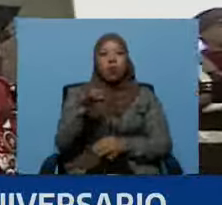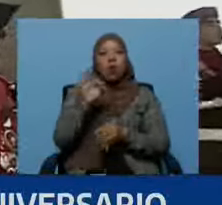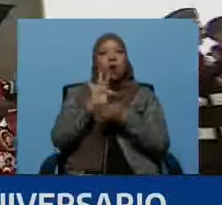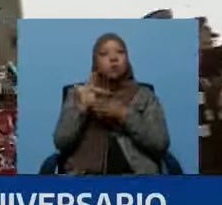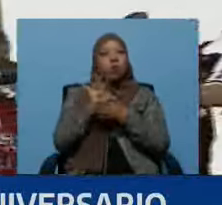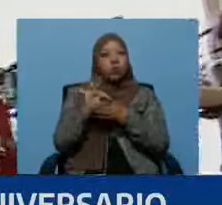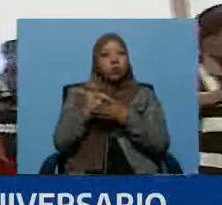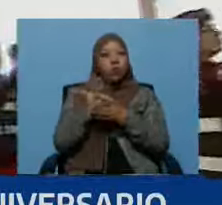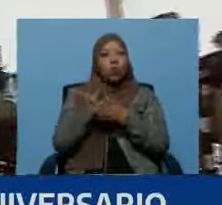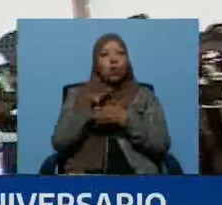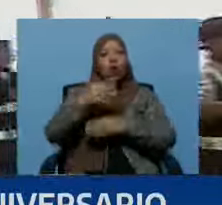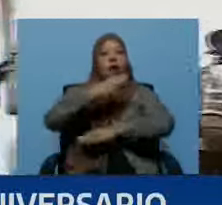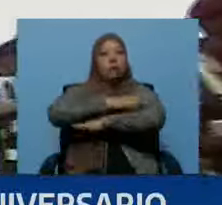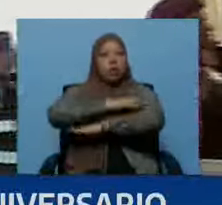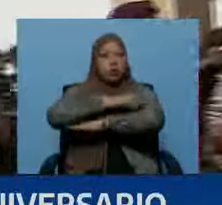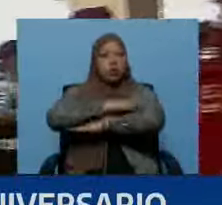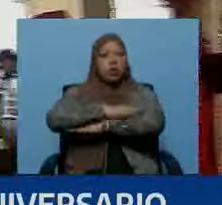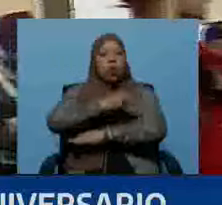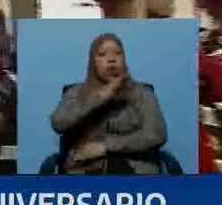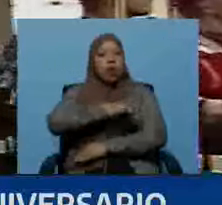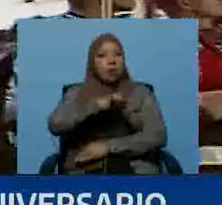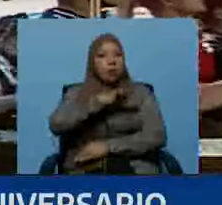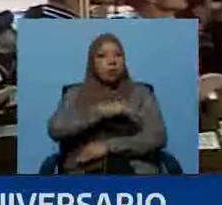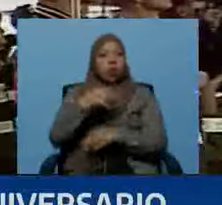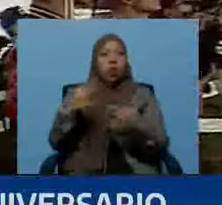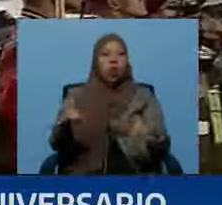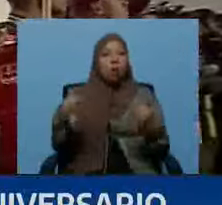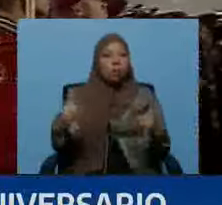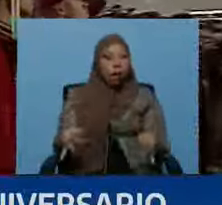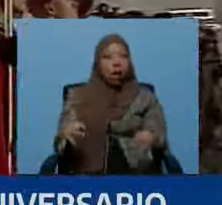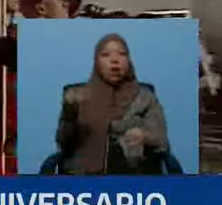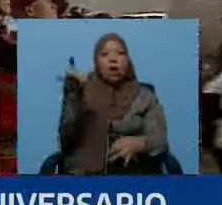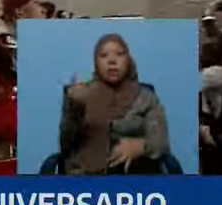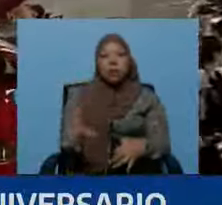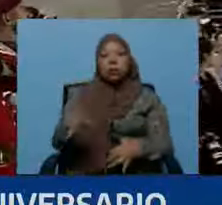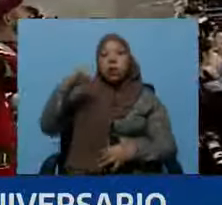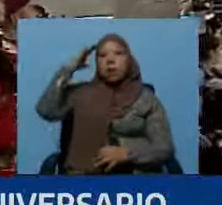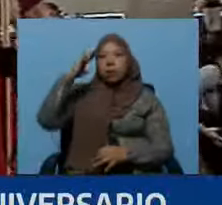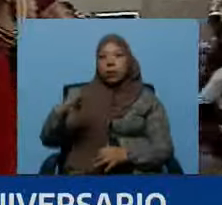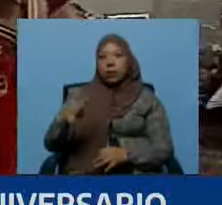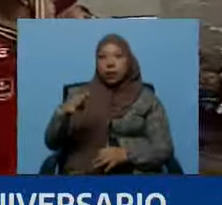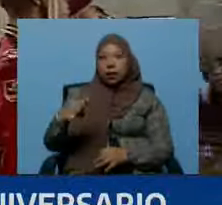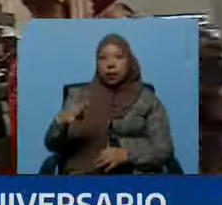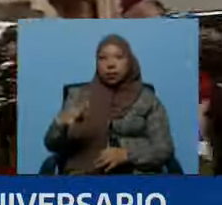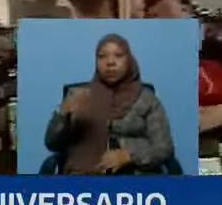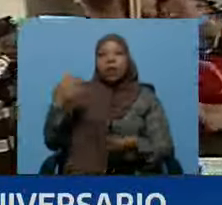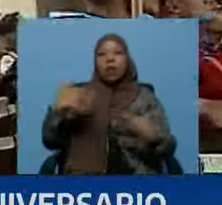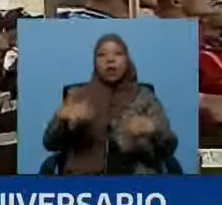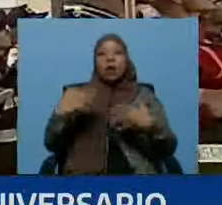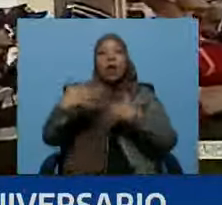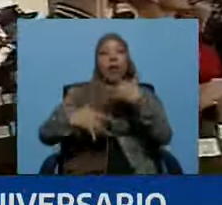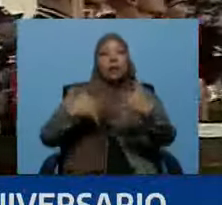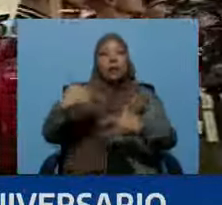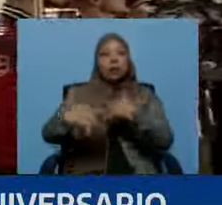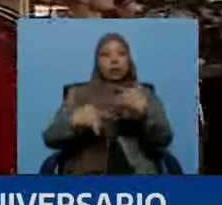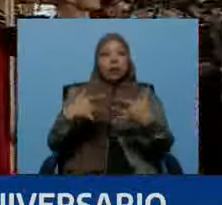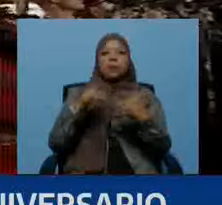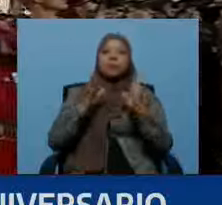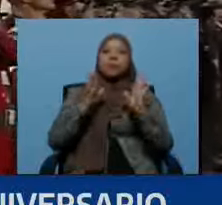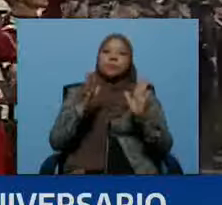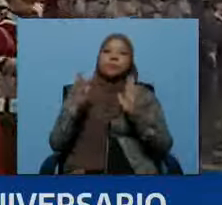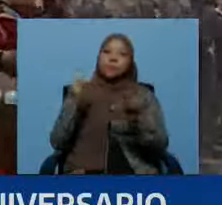fusión cívico, militar, policial, garantizando la ejecución de las operaciones para